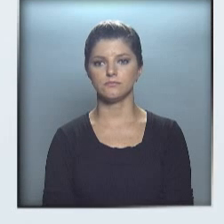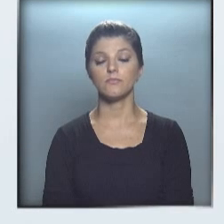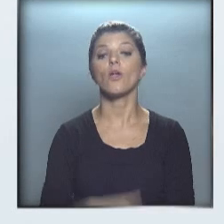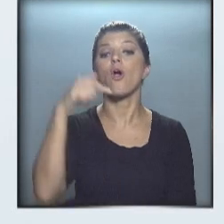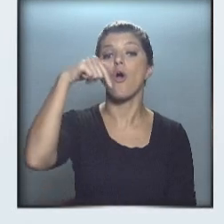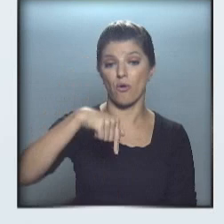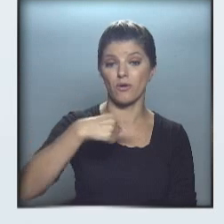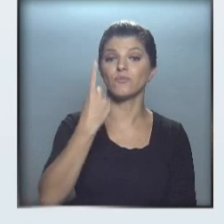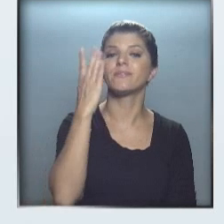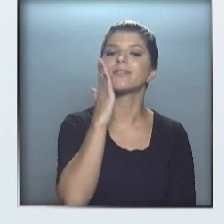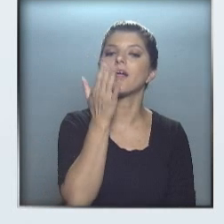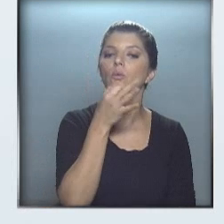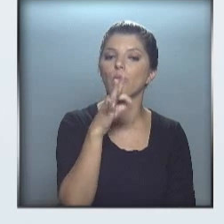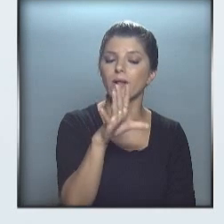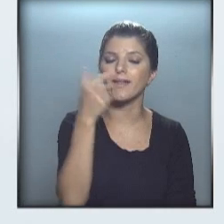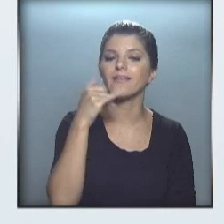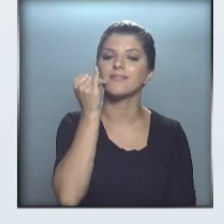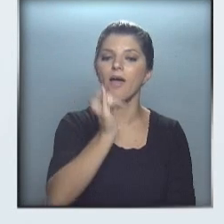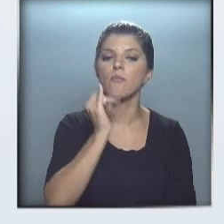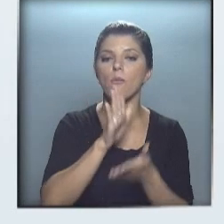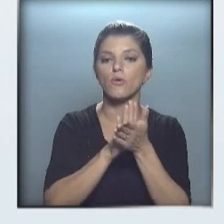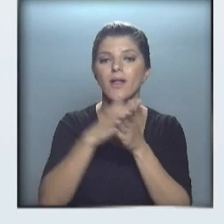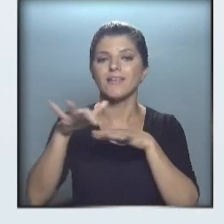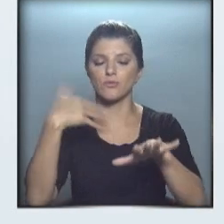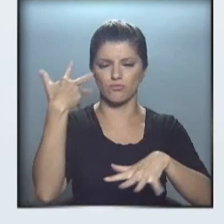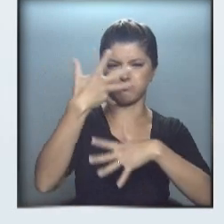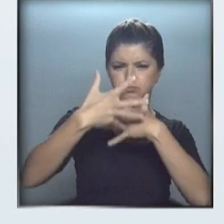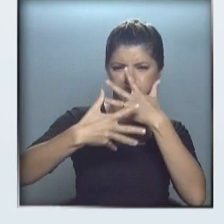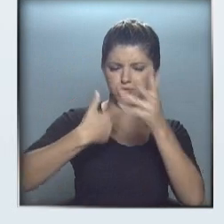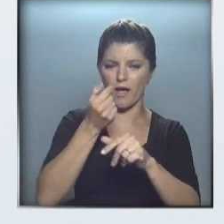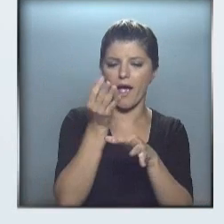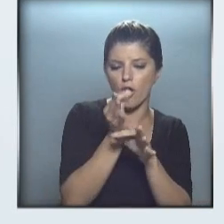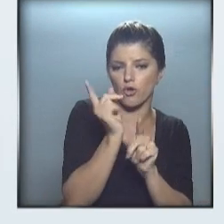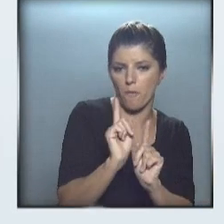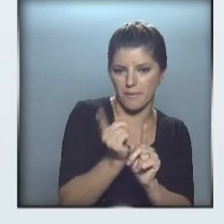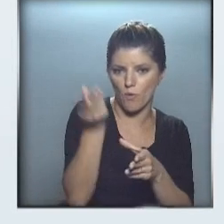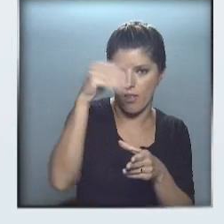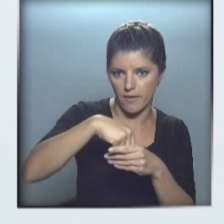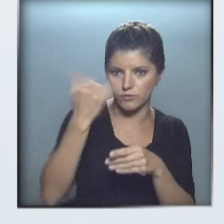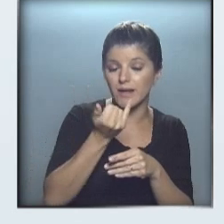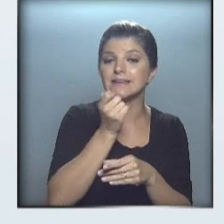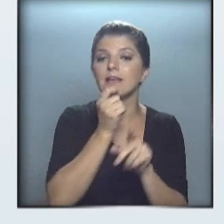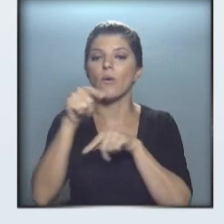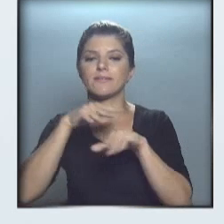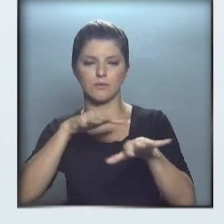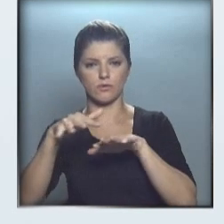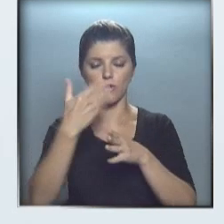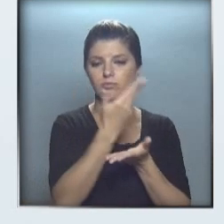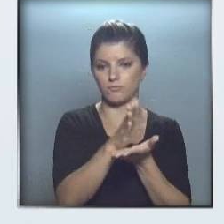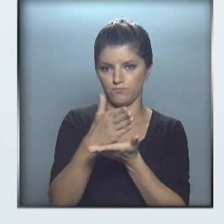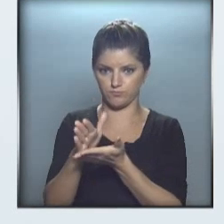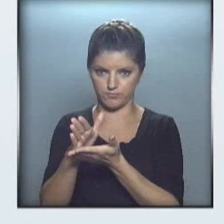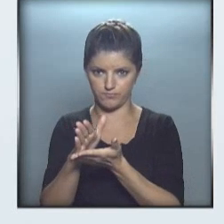Hoy en una tarde cualquiera vamos a debatir sobre las situaciones de violencia que se presentan en la escuela cuando aparecen episodios de